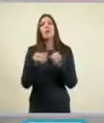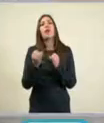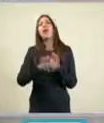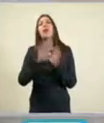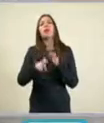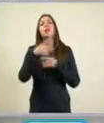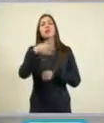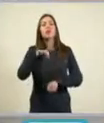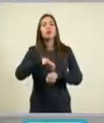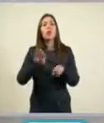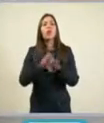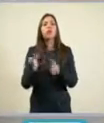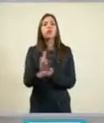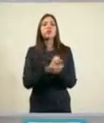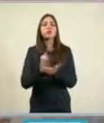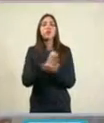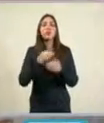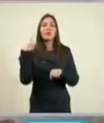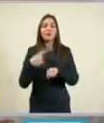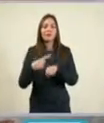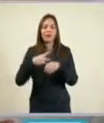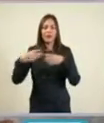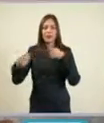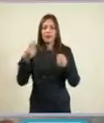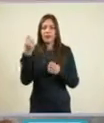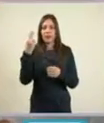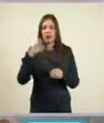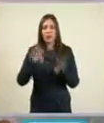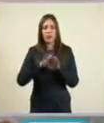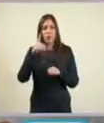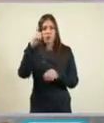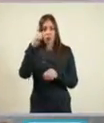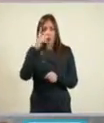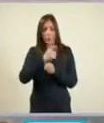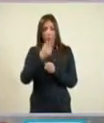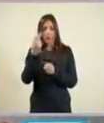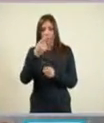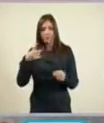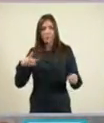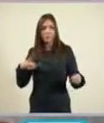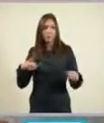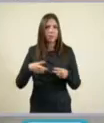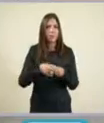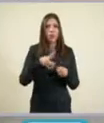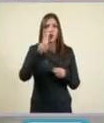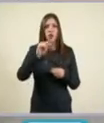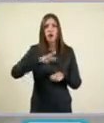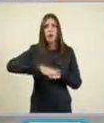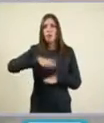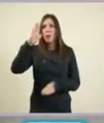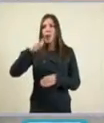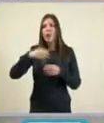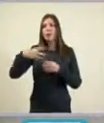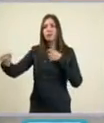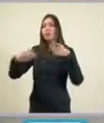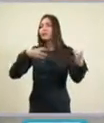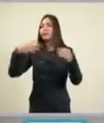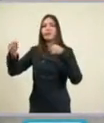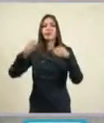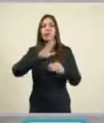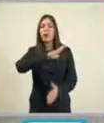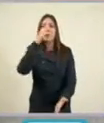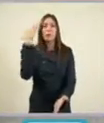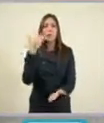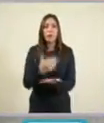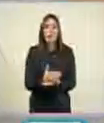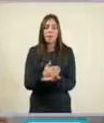epidemia, ¿no? Que es, obviamente, cortar la propagación, ¿no? Que evitar que se siga contagiando, ¿no? Claro.